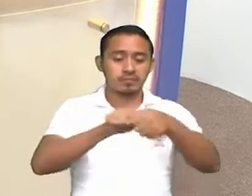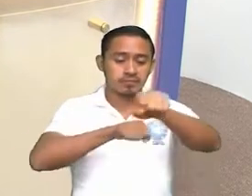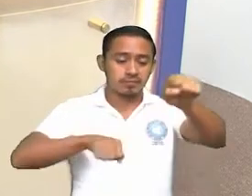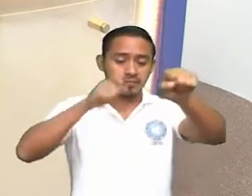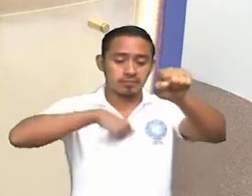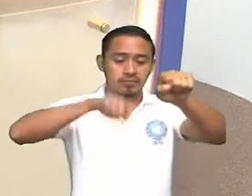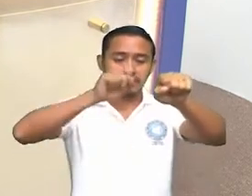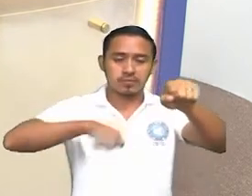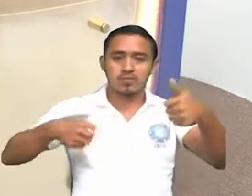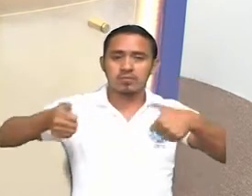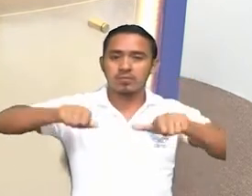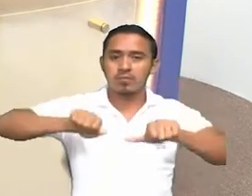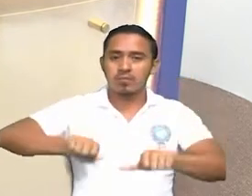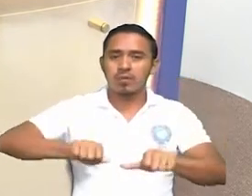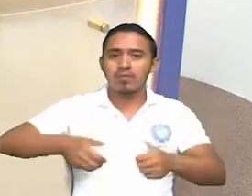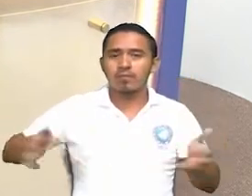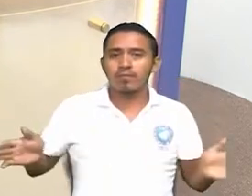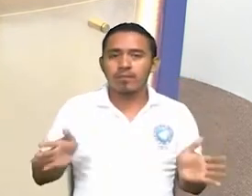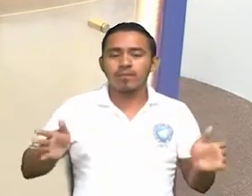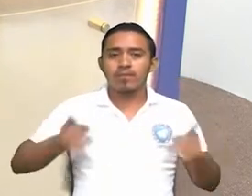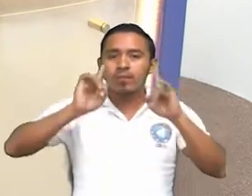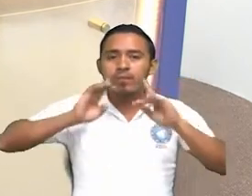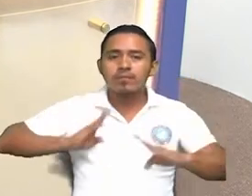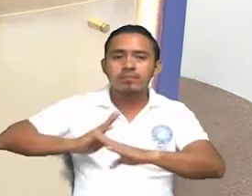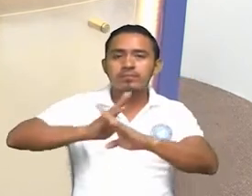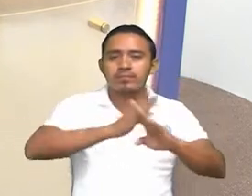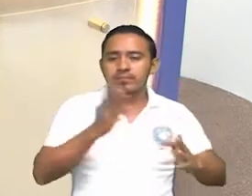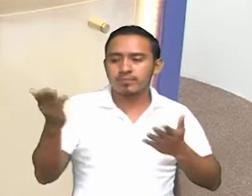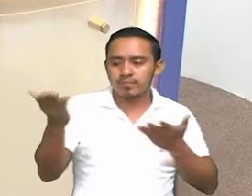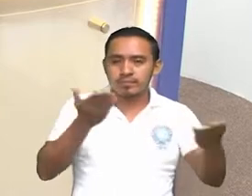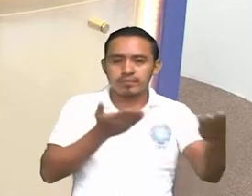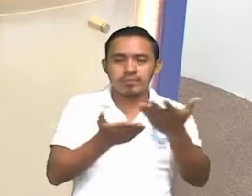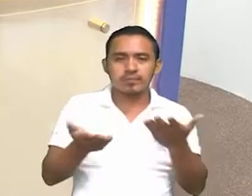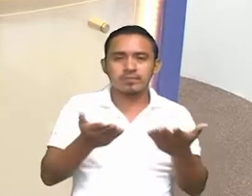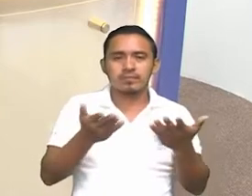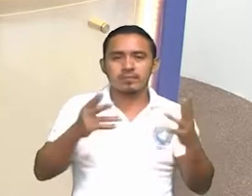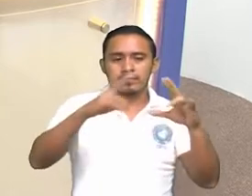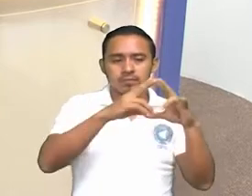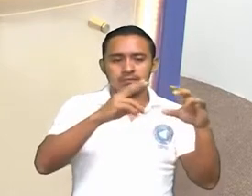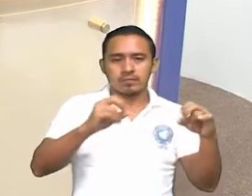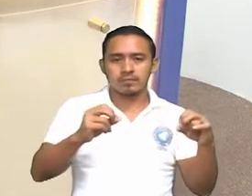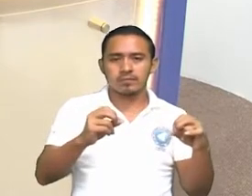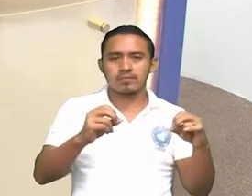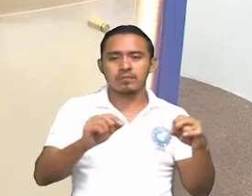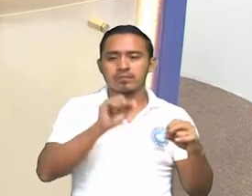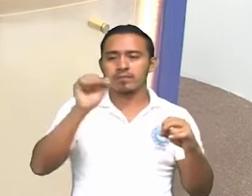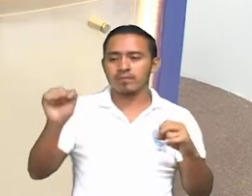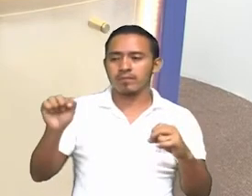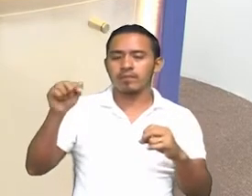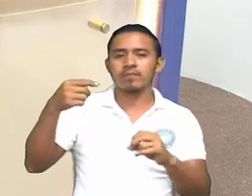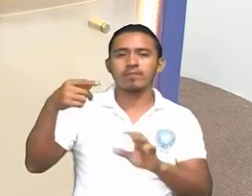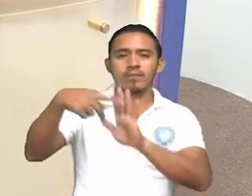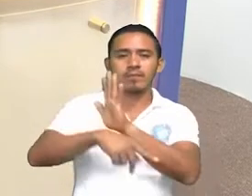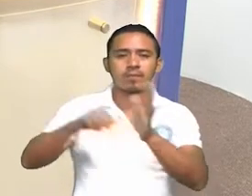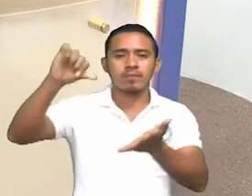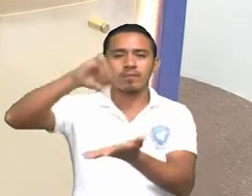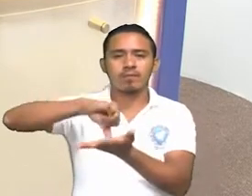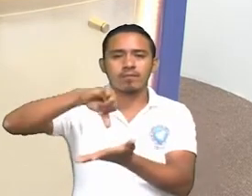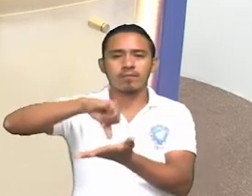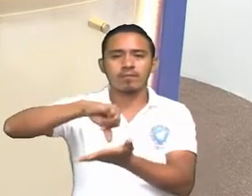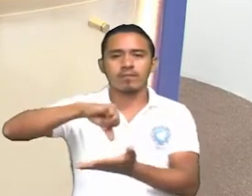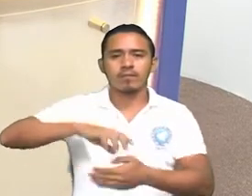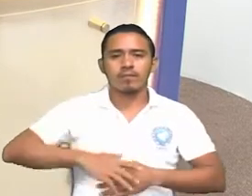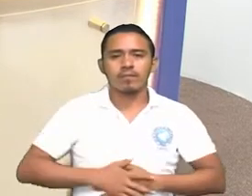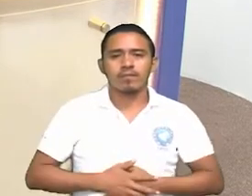de aprobación del Acuerdo de Promoción y Protección Recíproca de Inversiones entre la República de Nicaragua y la República Islámica